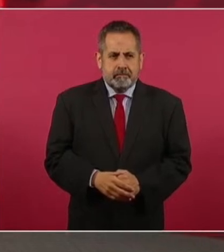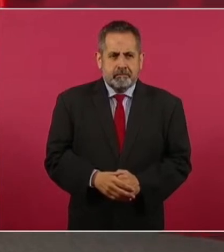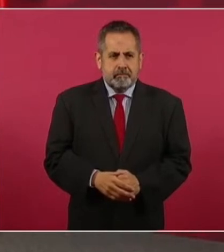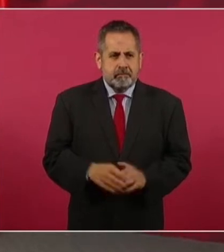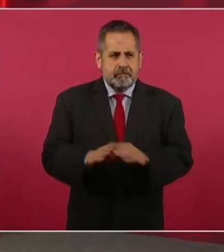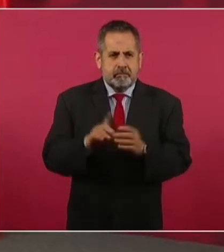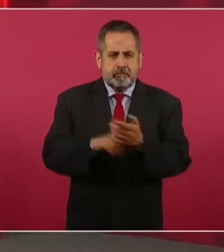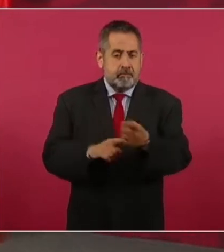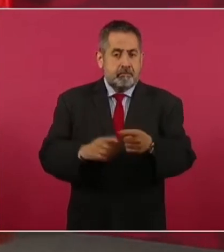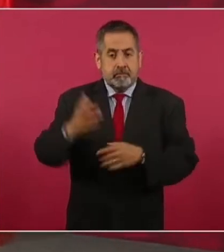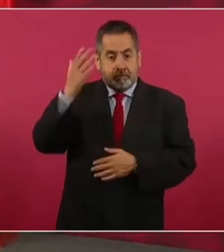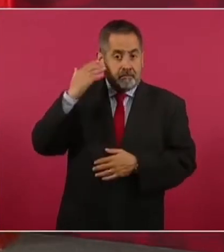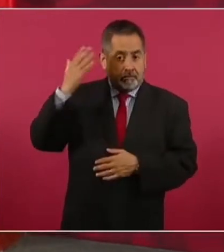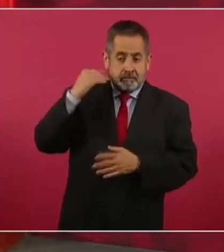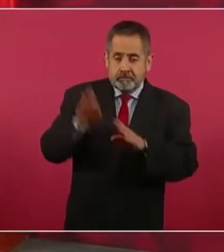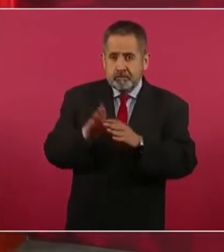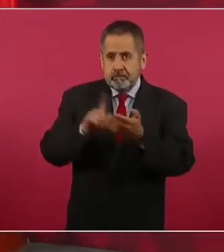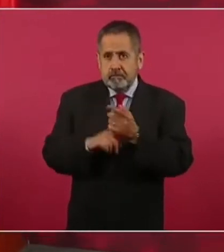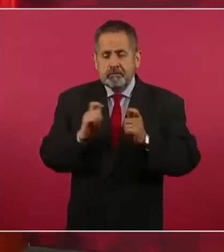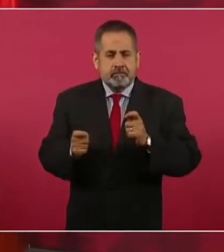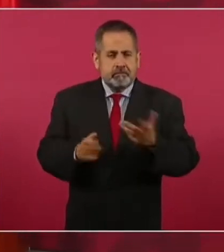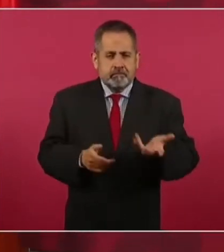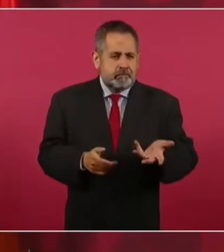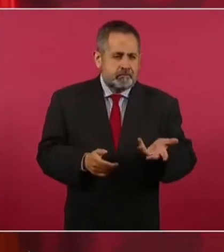ahora sí que canasteaban, porque